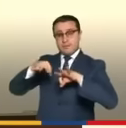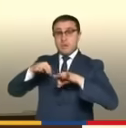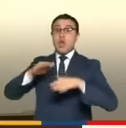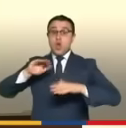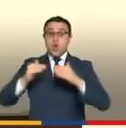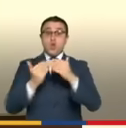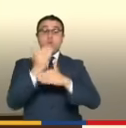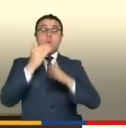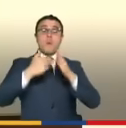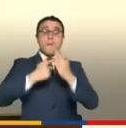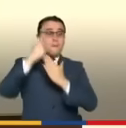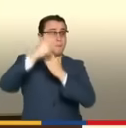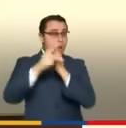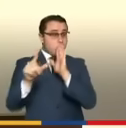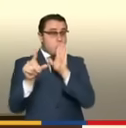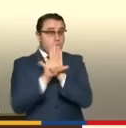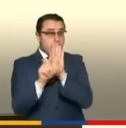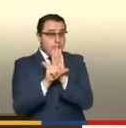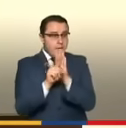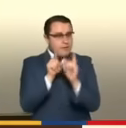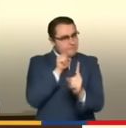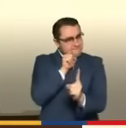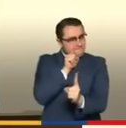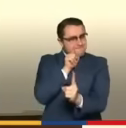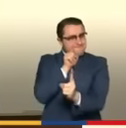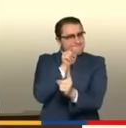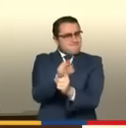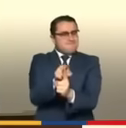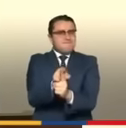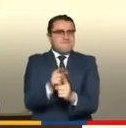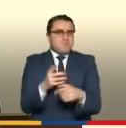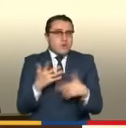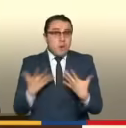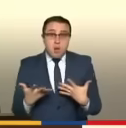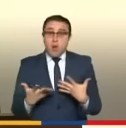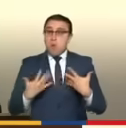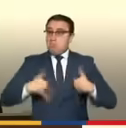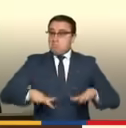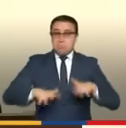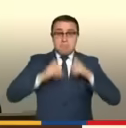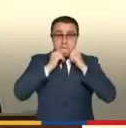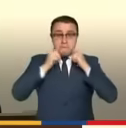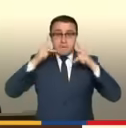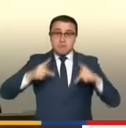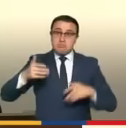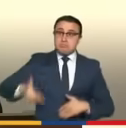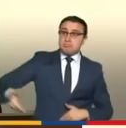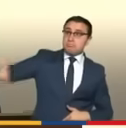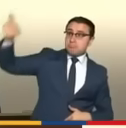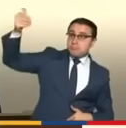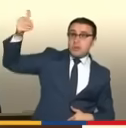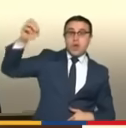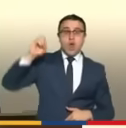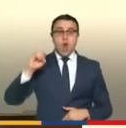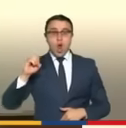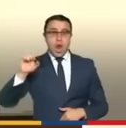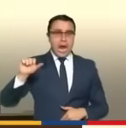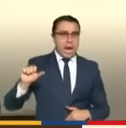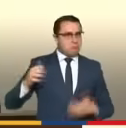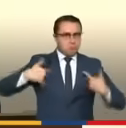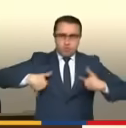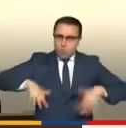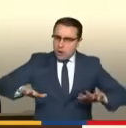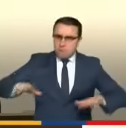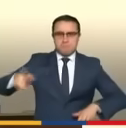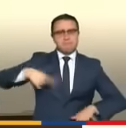que paulatinamente toda persona adulta, mayor, hombre o mujer, que cumpla